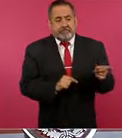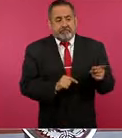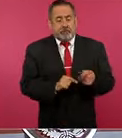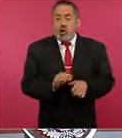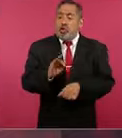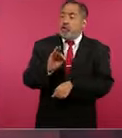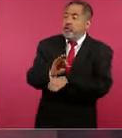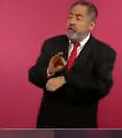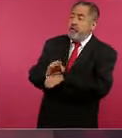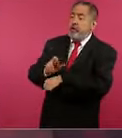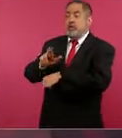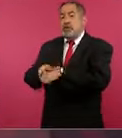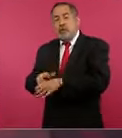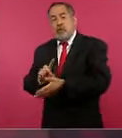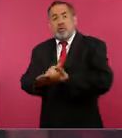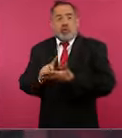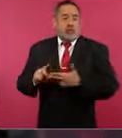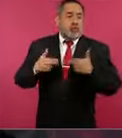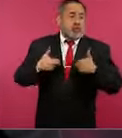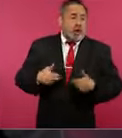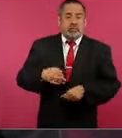defensores de derechos humanos,